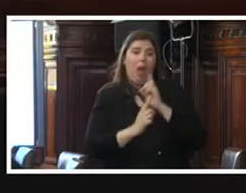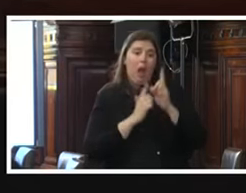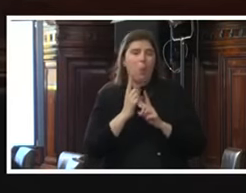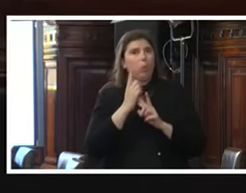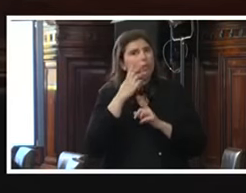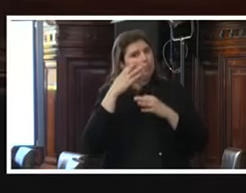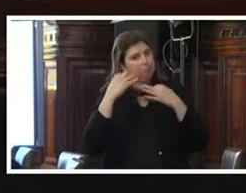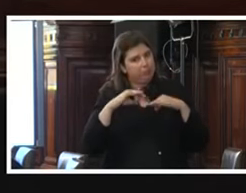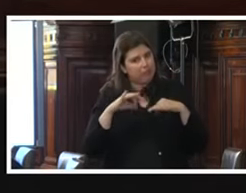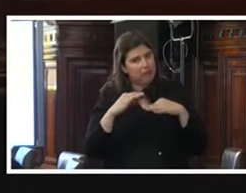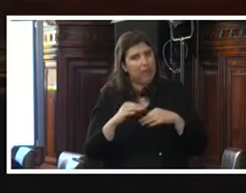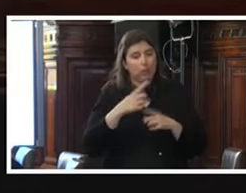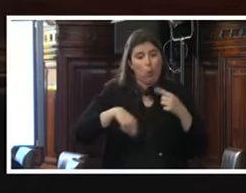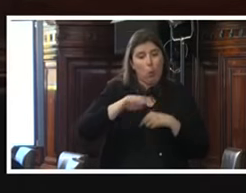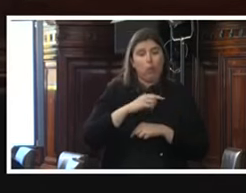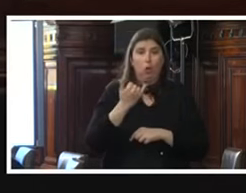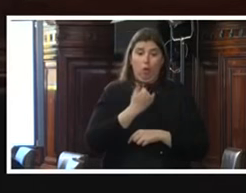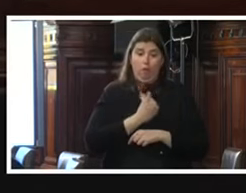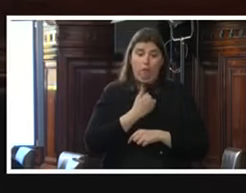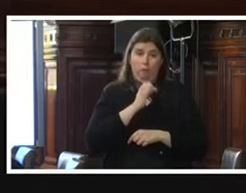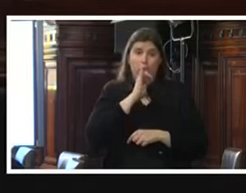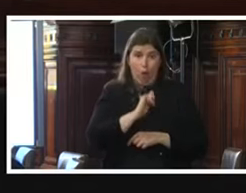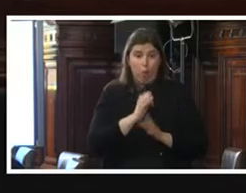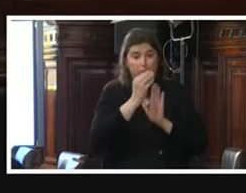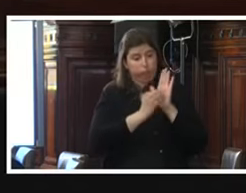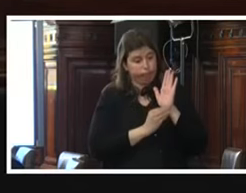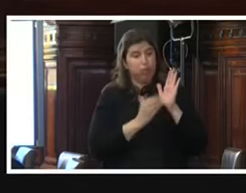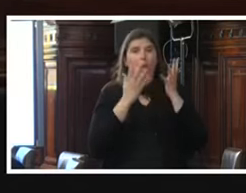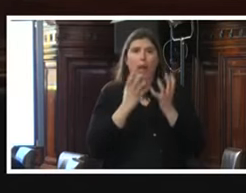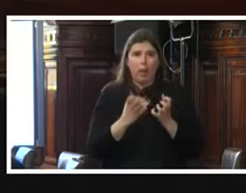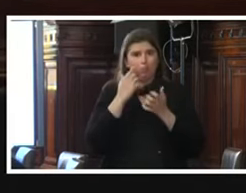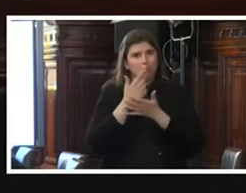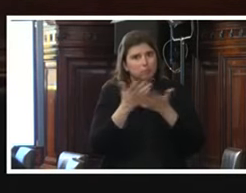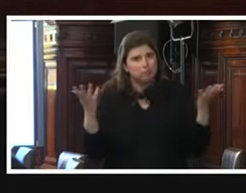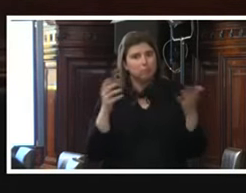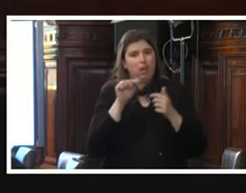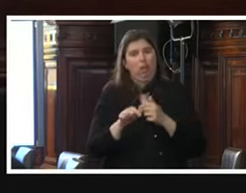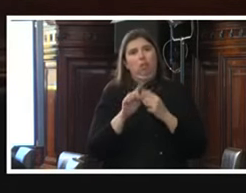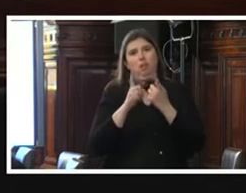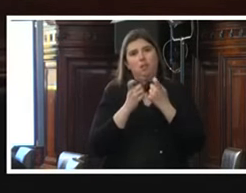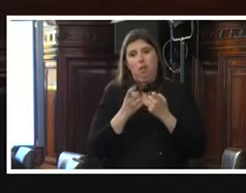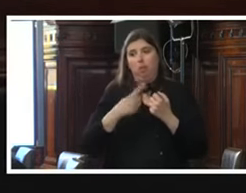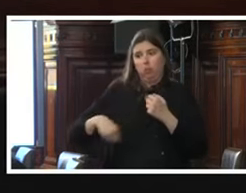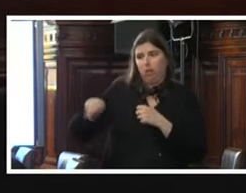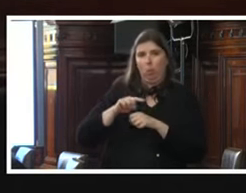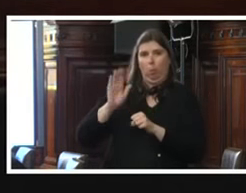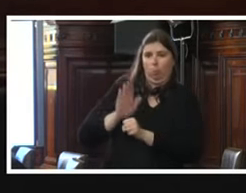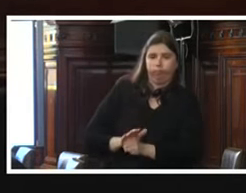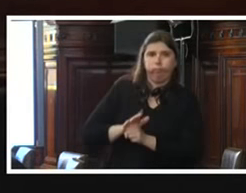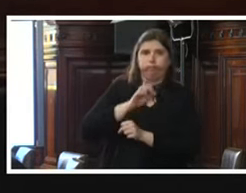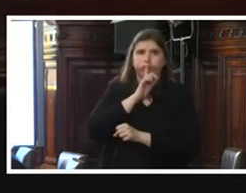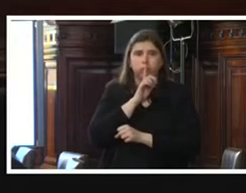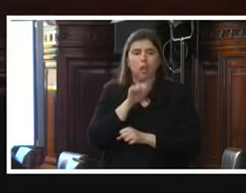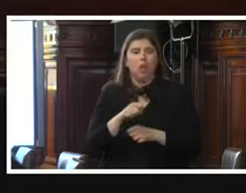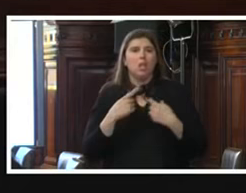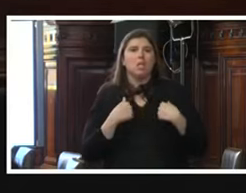con nuestro informe buscamos llamar la atención sobre esas necesidades sobre estas voces que han sido silenciadas para que no sólo los sistemas de